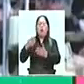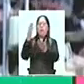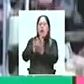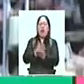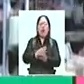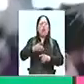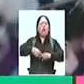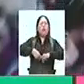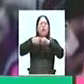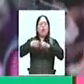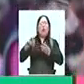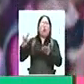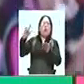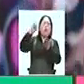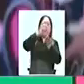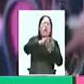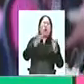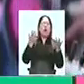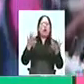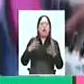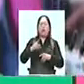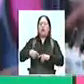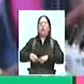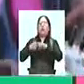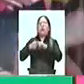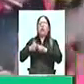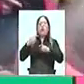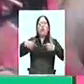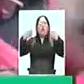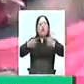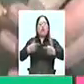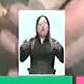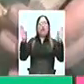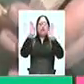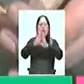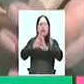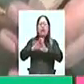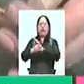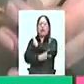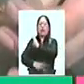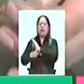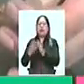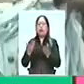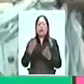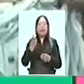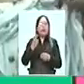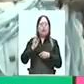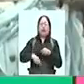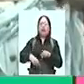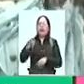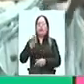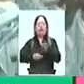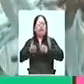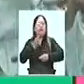países estaban cerrados, no habían vuelos, las fronteras estaban cerradas. Eso excedió a lo que se podía hacer. Sin